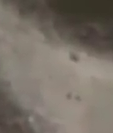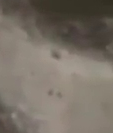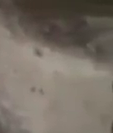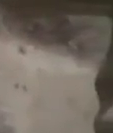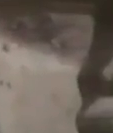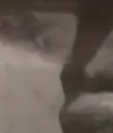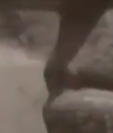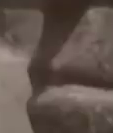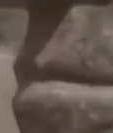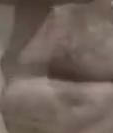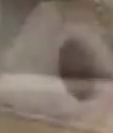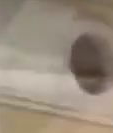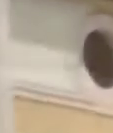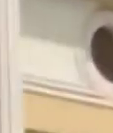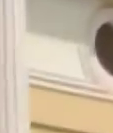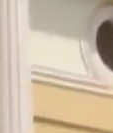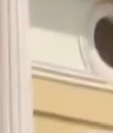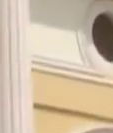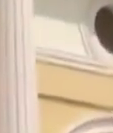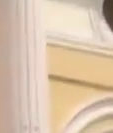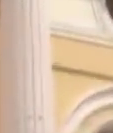se llama me suena